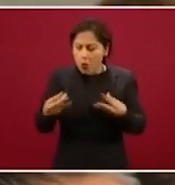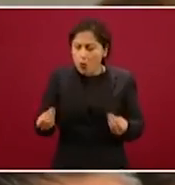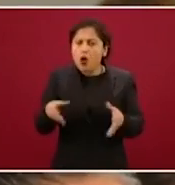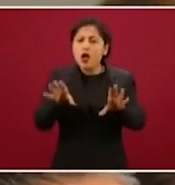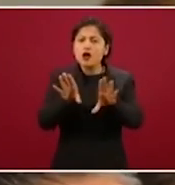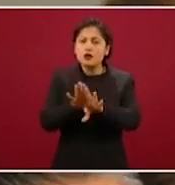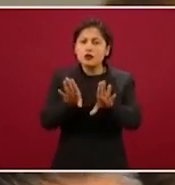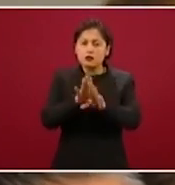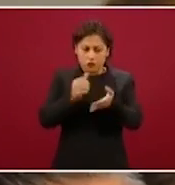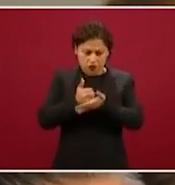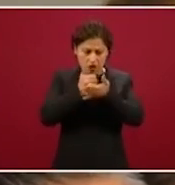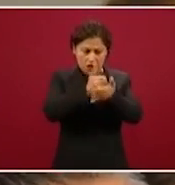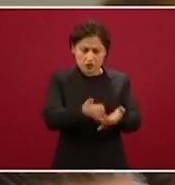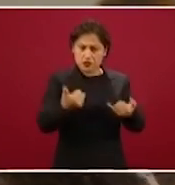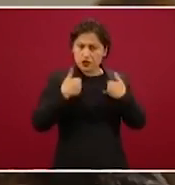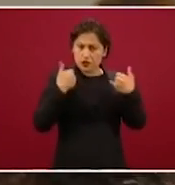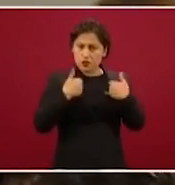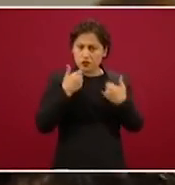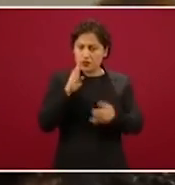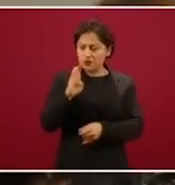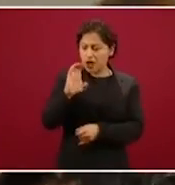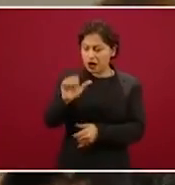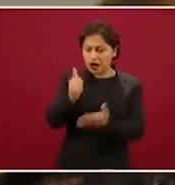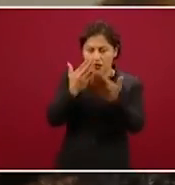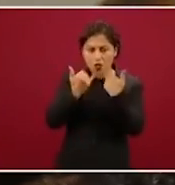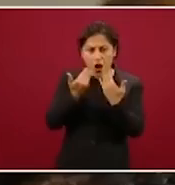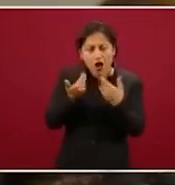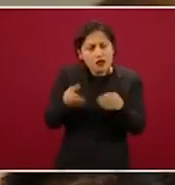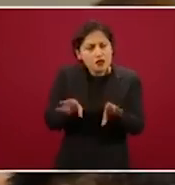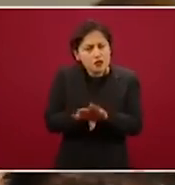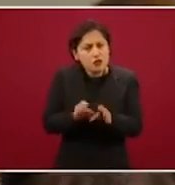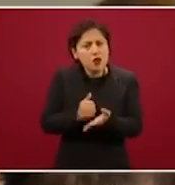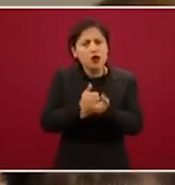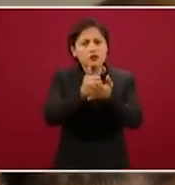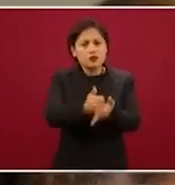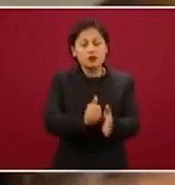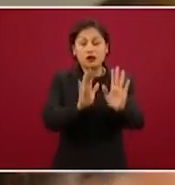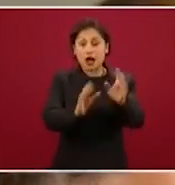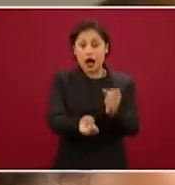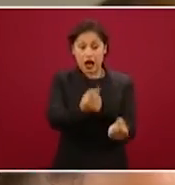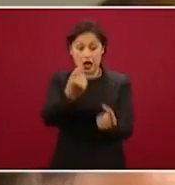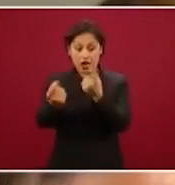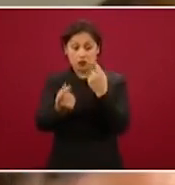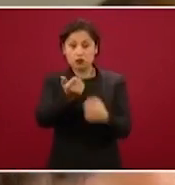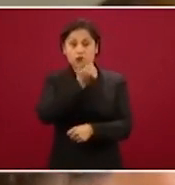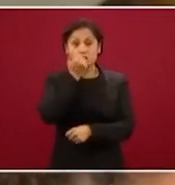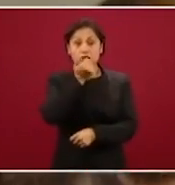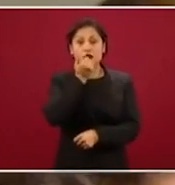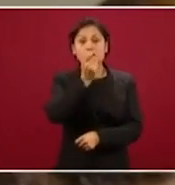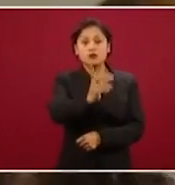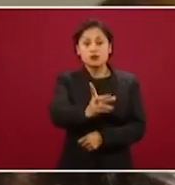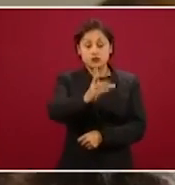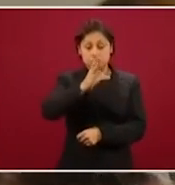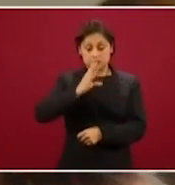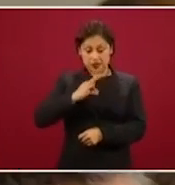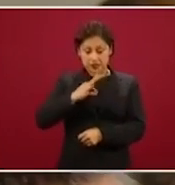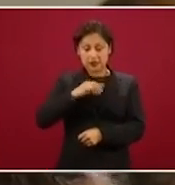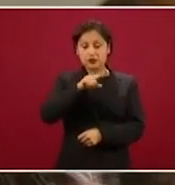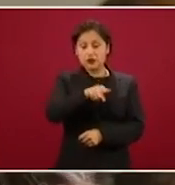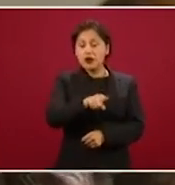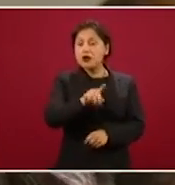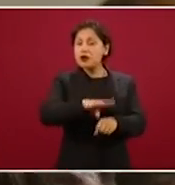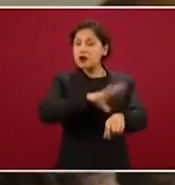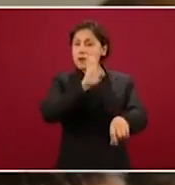a estos estudiantes que no reciben sus becas. Me comentaban también alumnos que tienen buen promedio y por ahí también algunos